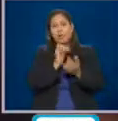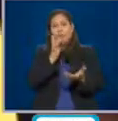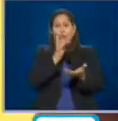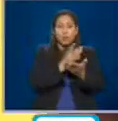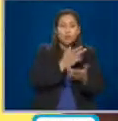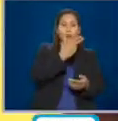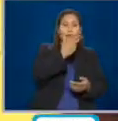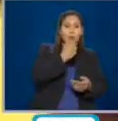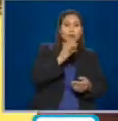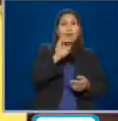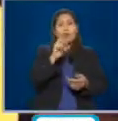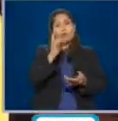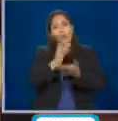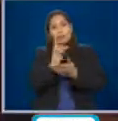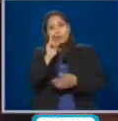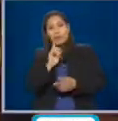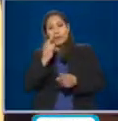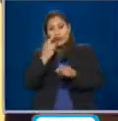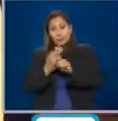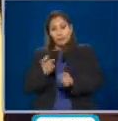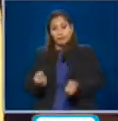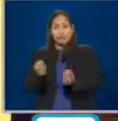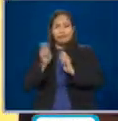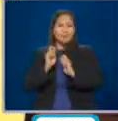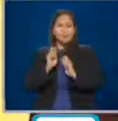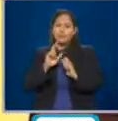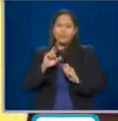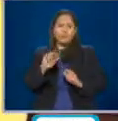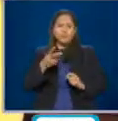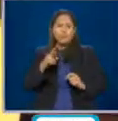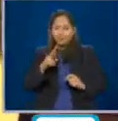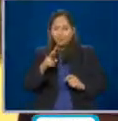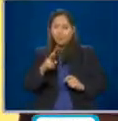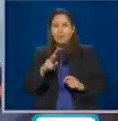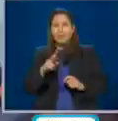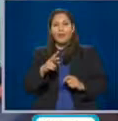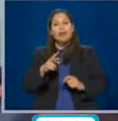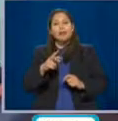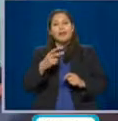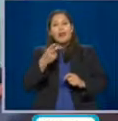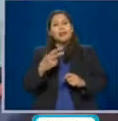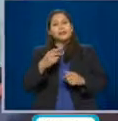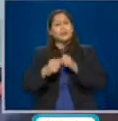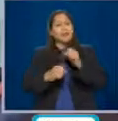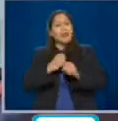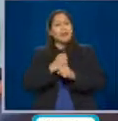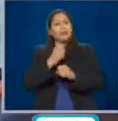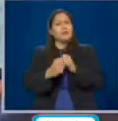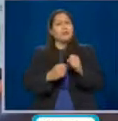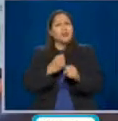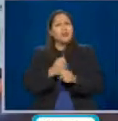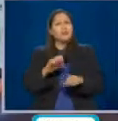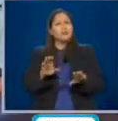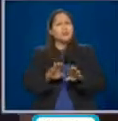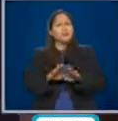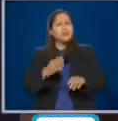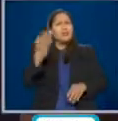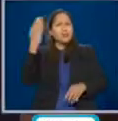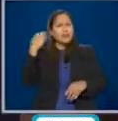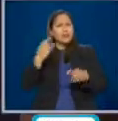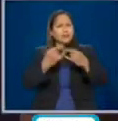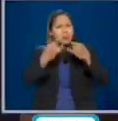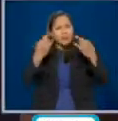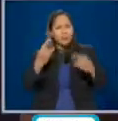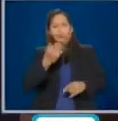¿no? Entonces, a partir de ahí podemos hablar de cómo ha sido en la historia. El hombre ha